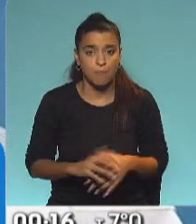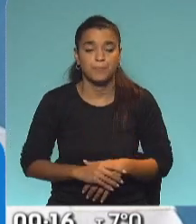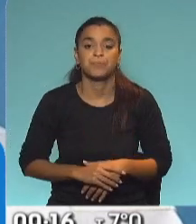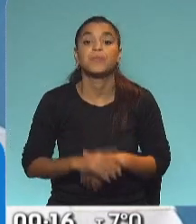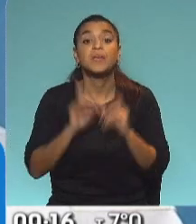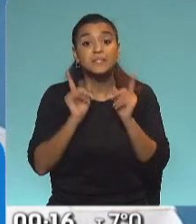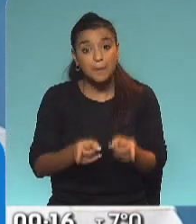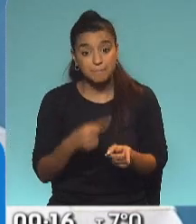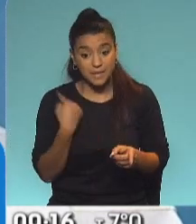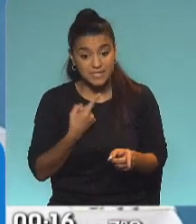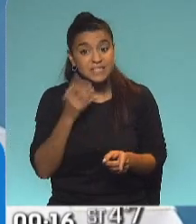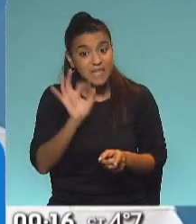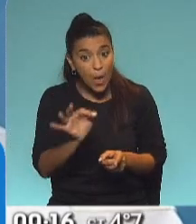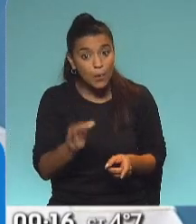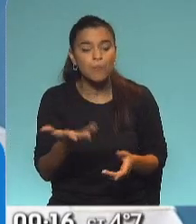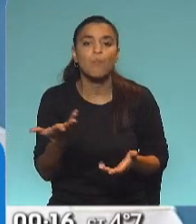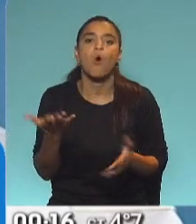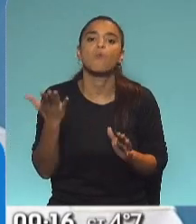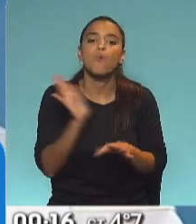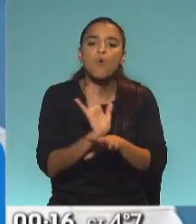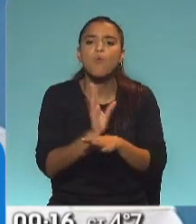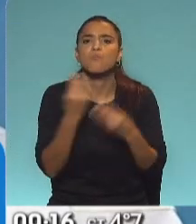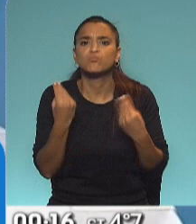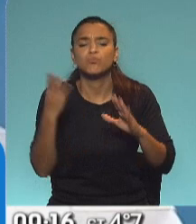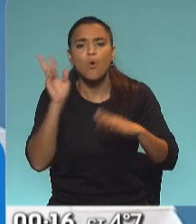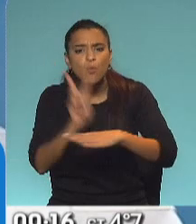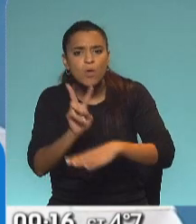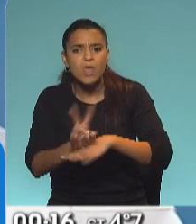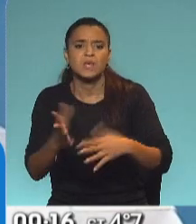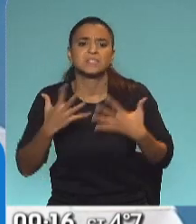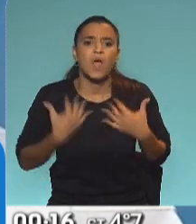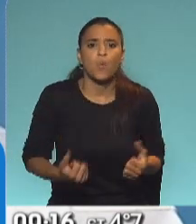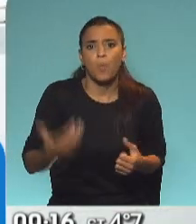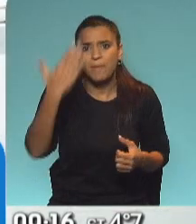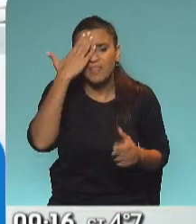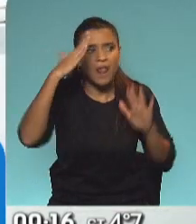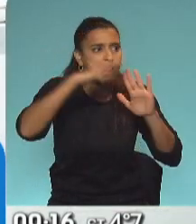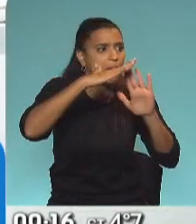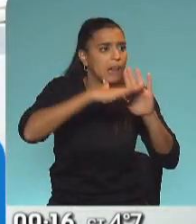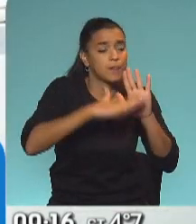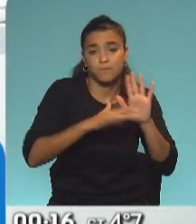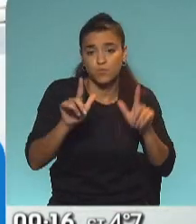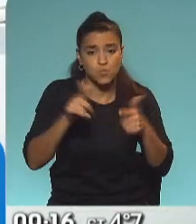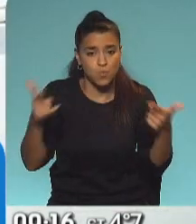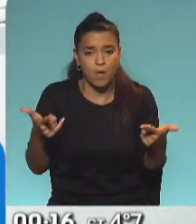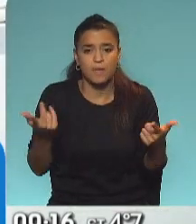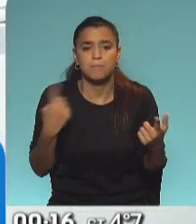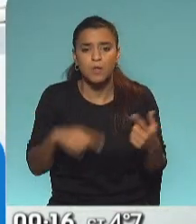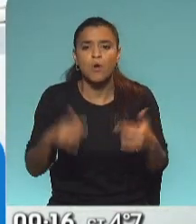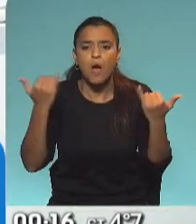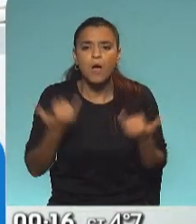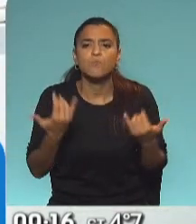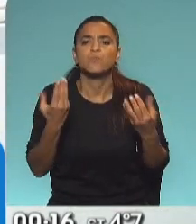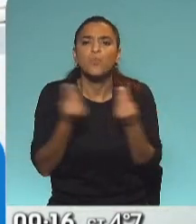También sabemos que no hay recetas para el cuidado de la salud mental en estas situaciones, pero hay una gran cantidad